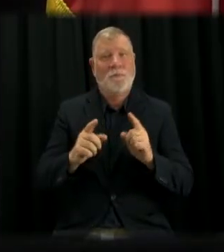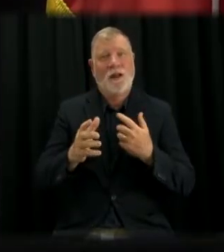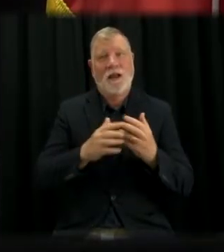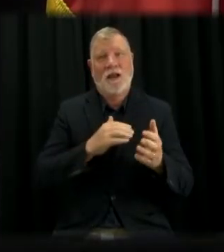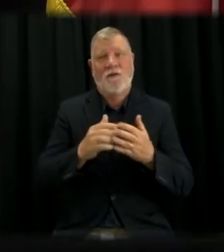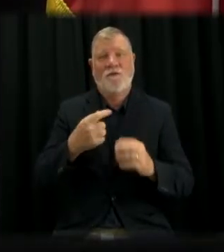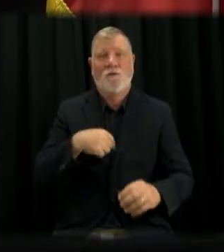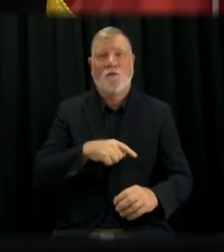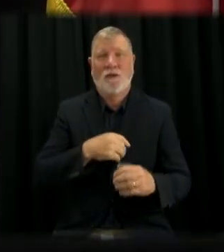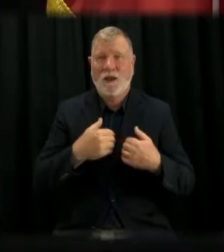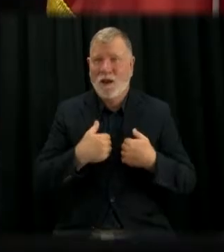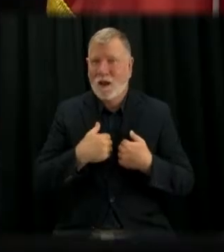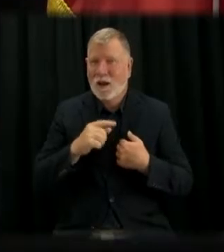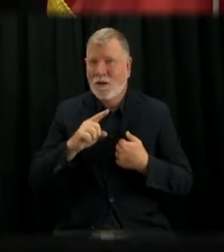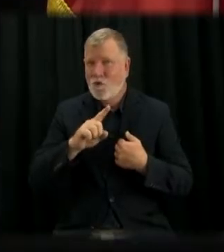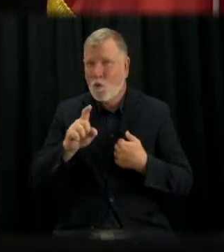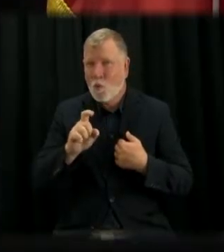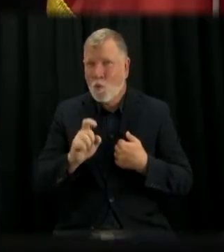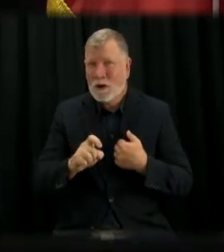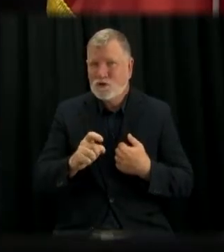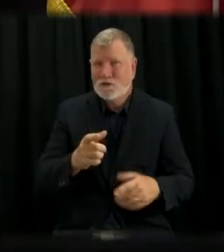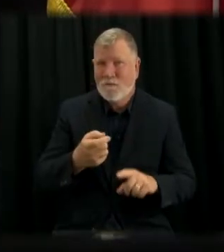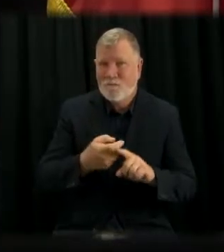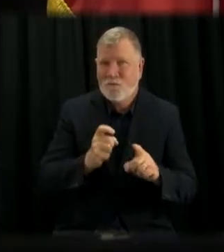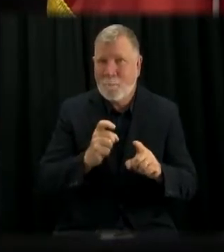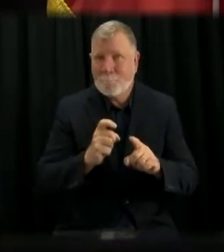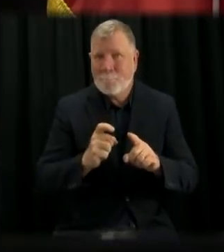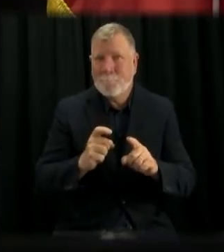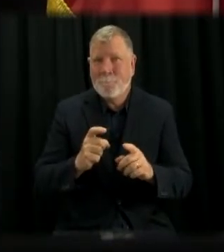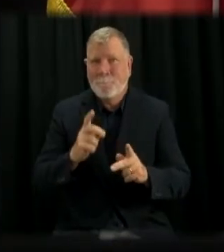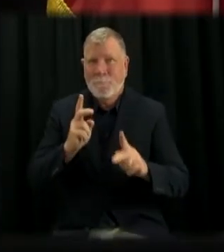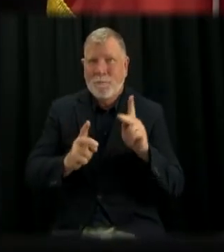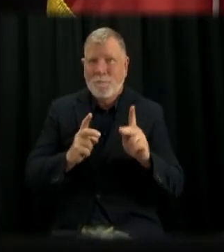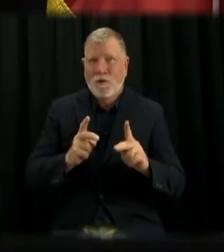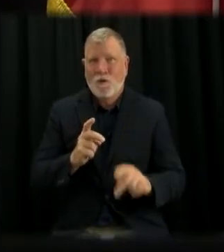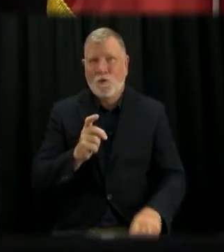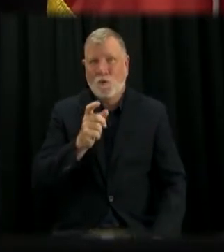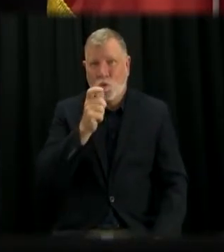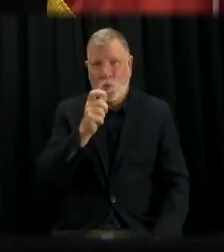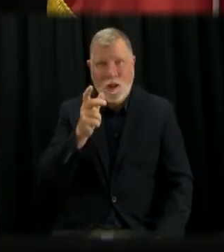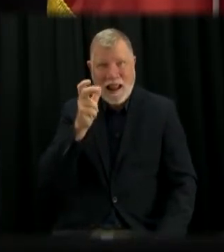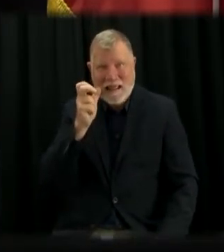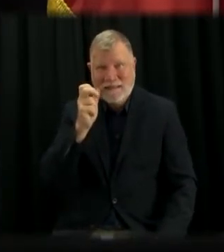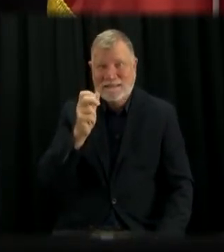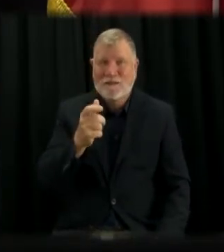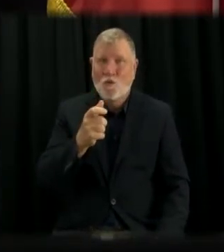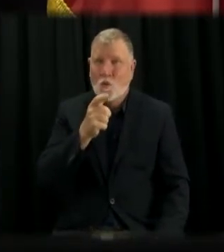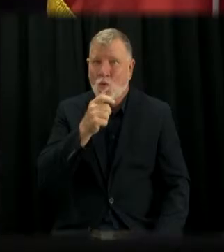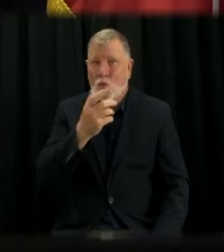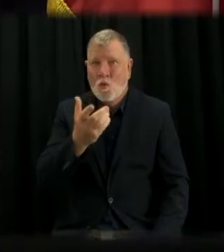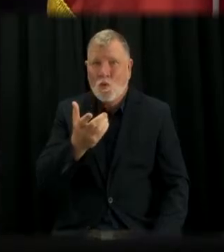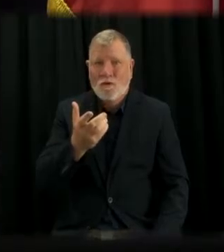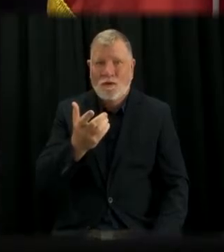embargo, tenemos preguntas de algunos que estén